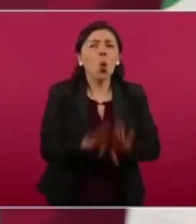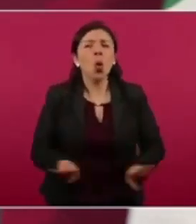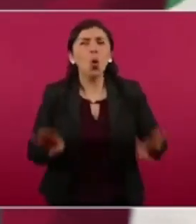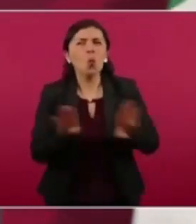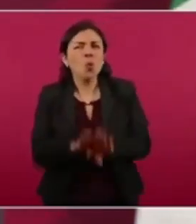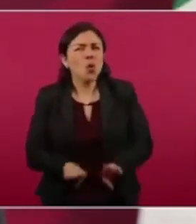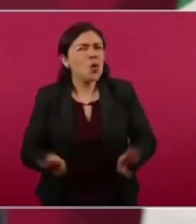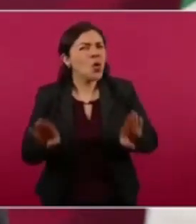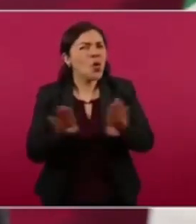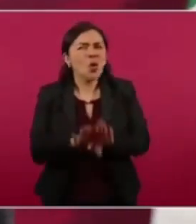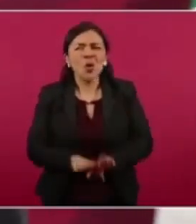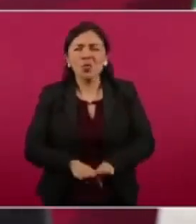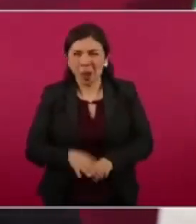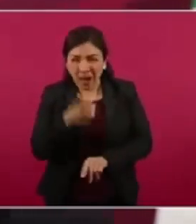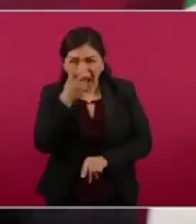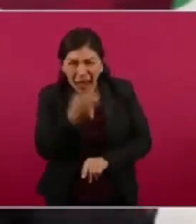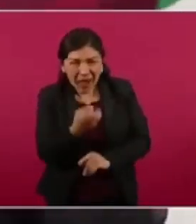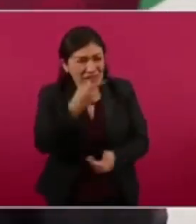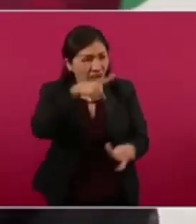Además, eso políticamente